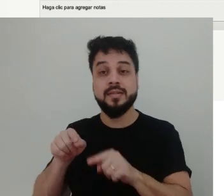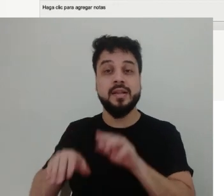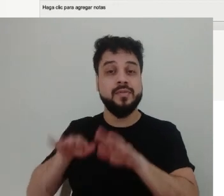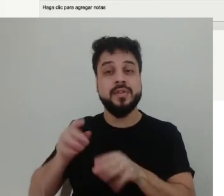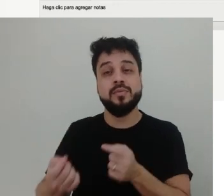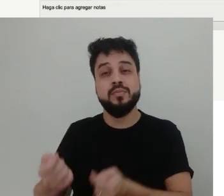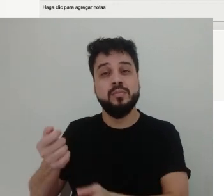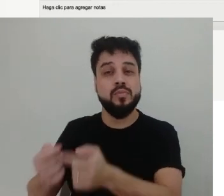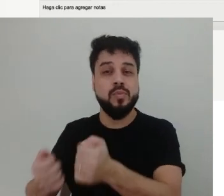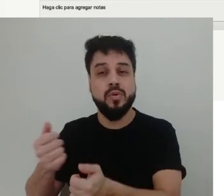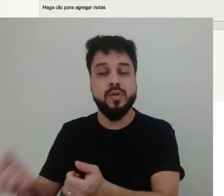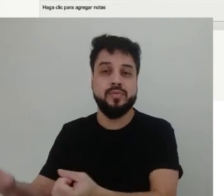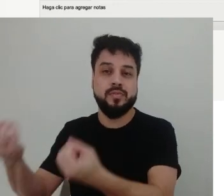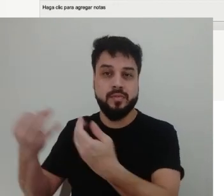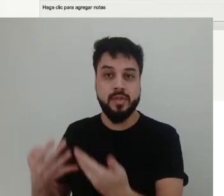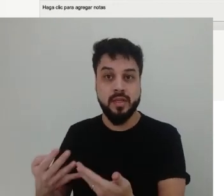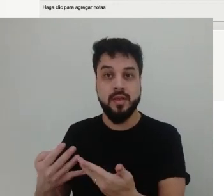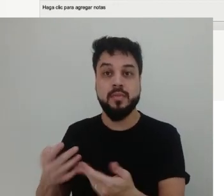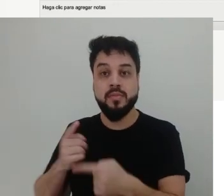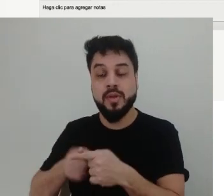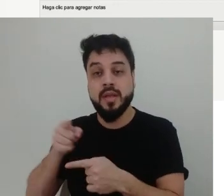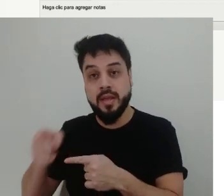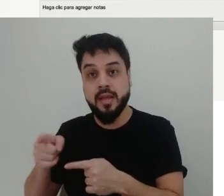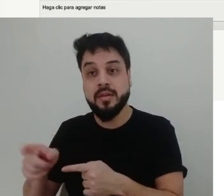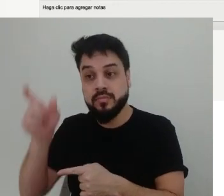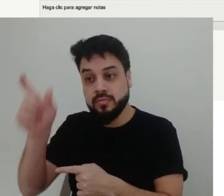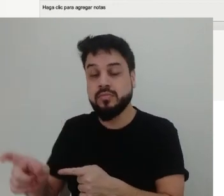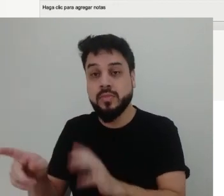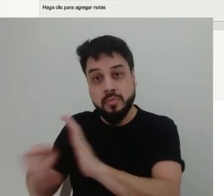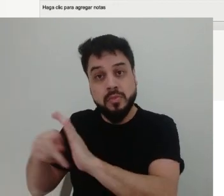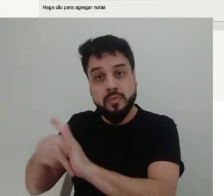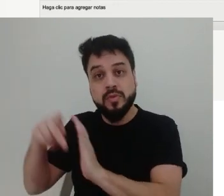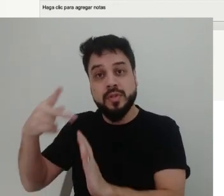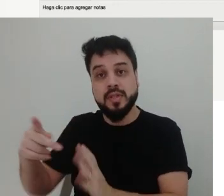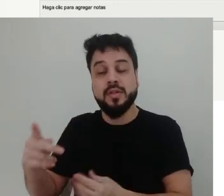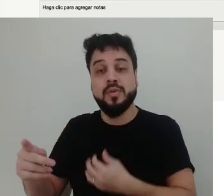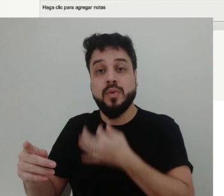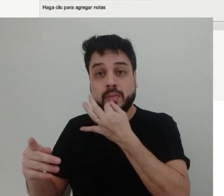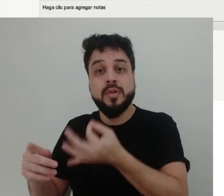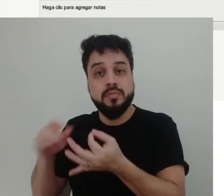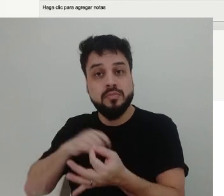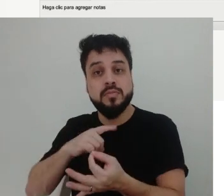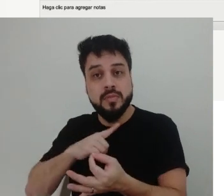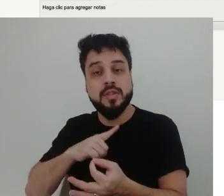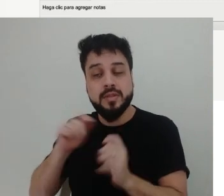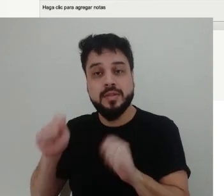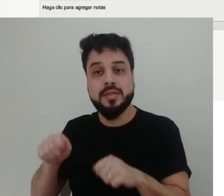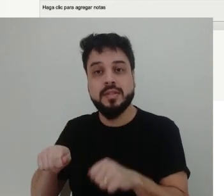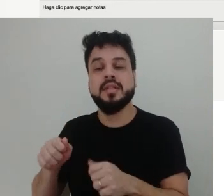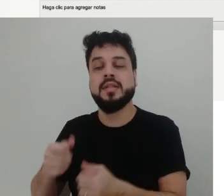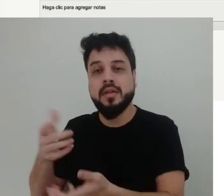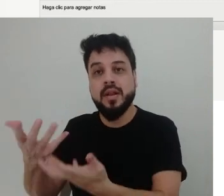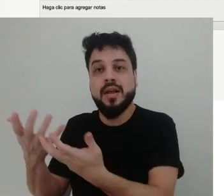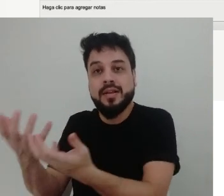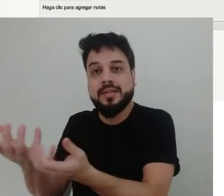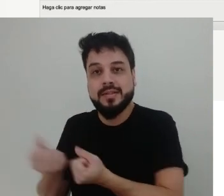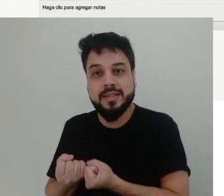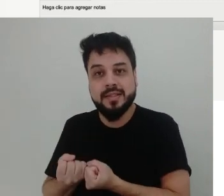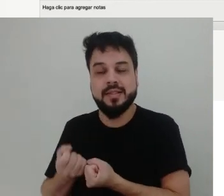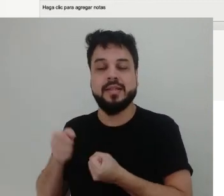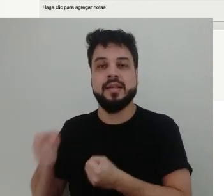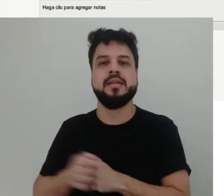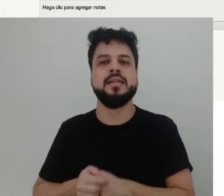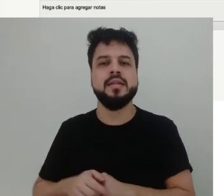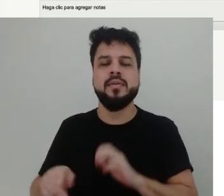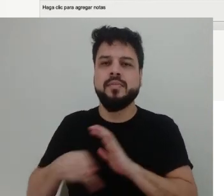y socialización de ciencia, es llevar las ciencias a personas en distintos espacios. Hoy con la pandemia queda aún más en evidencia